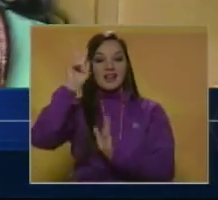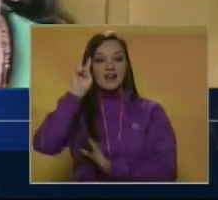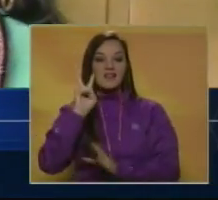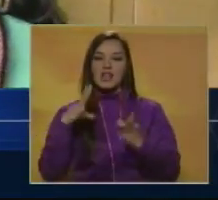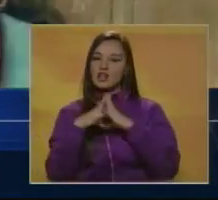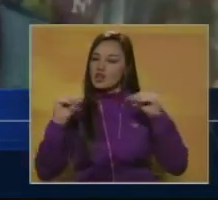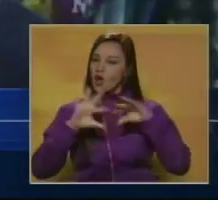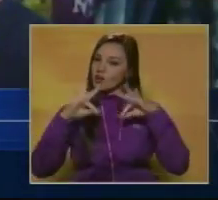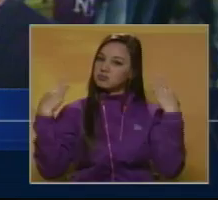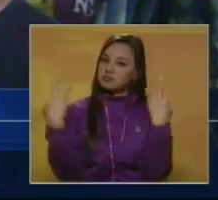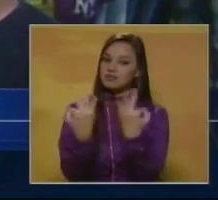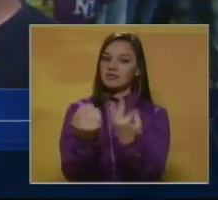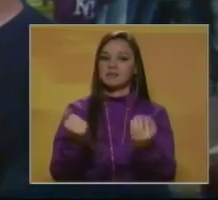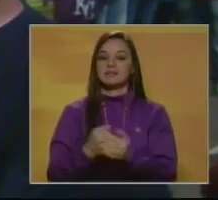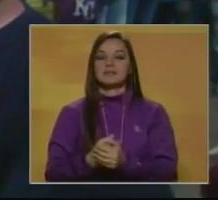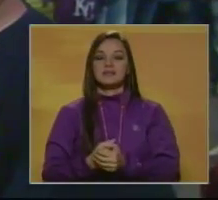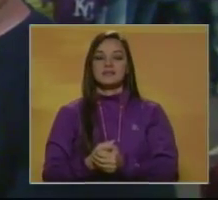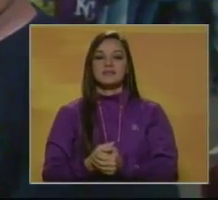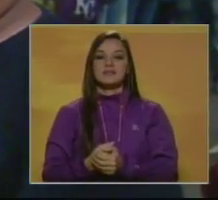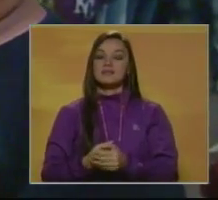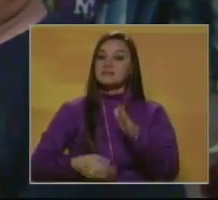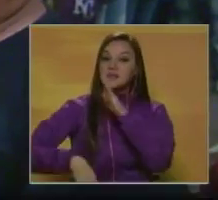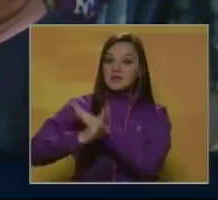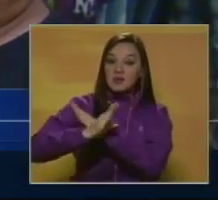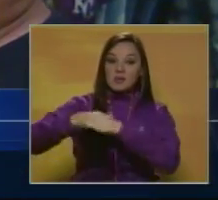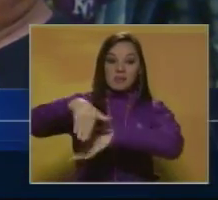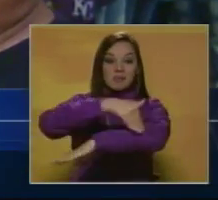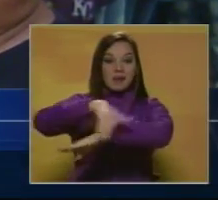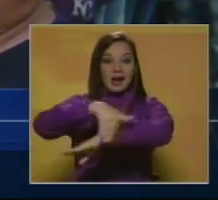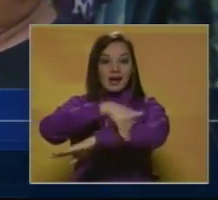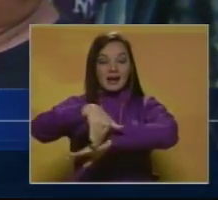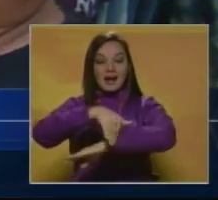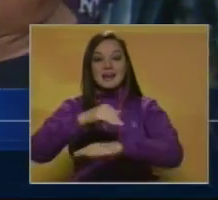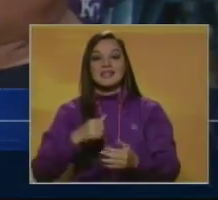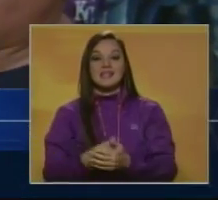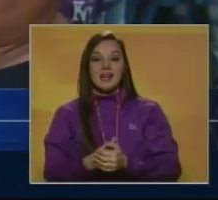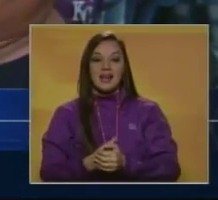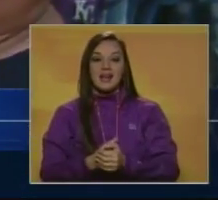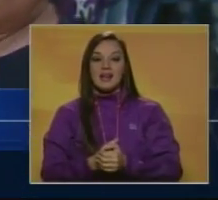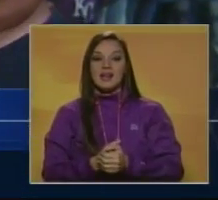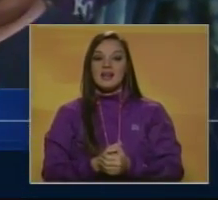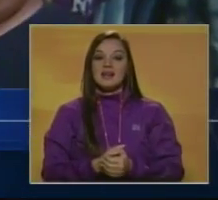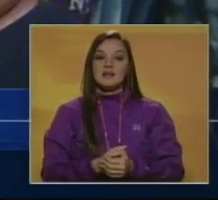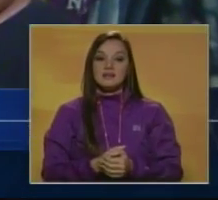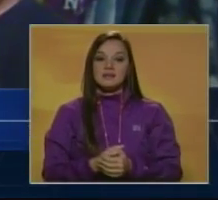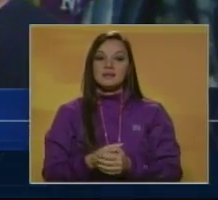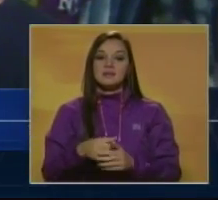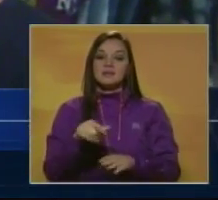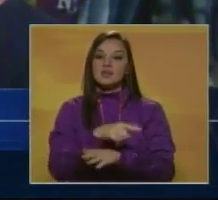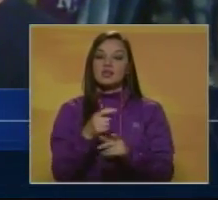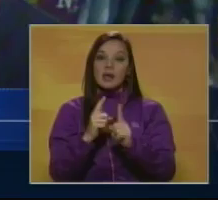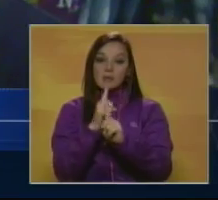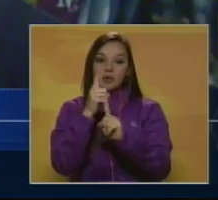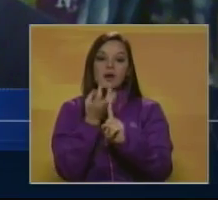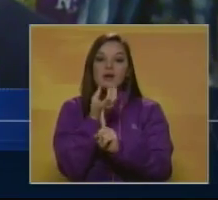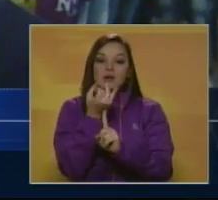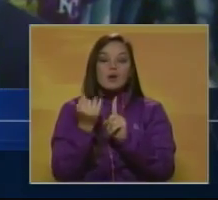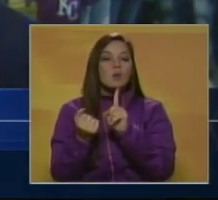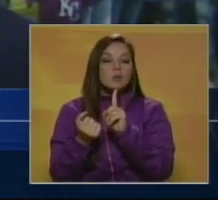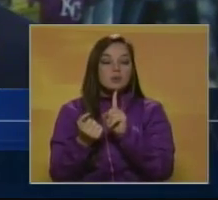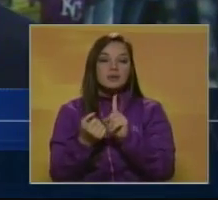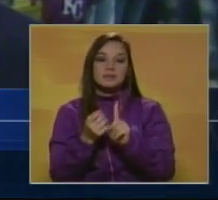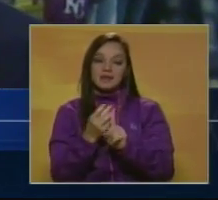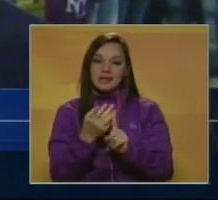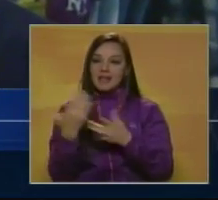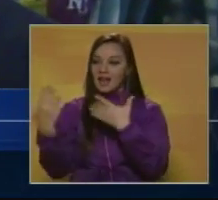familia. Salen a la calle y no hay luz de prende, sino puras velitas, ¿ves? De eso se trata,